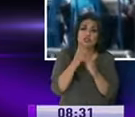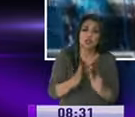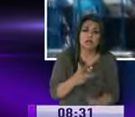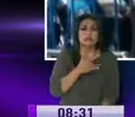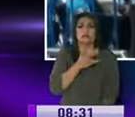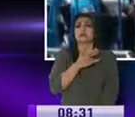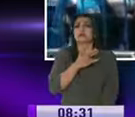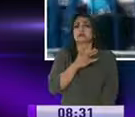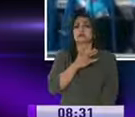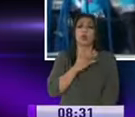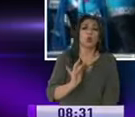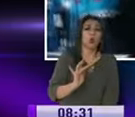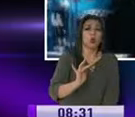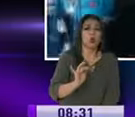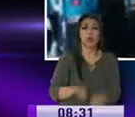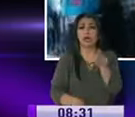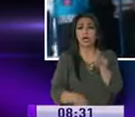en el momento indicado y así